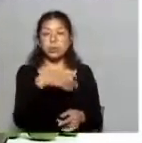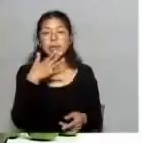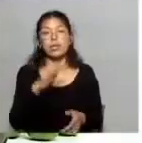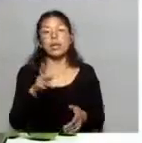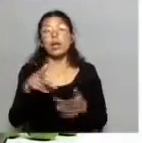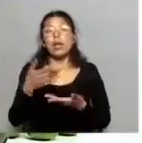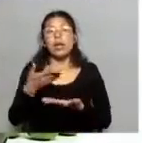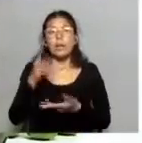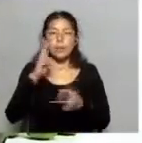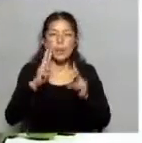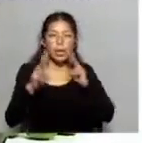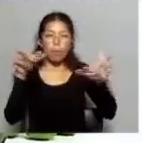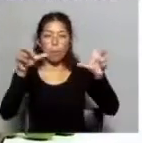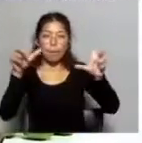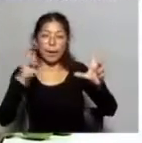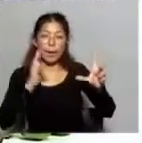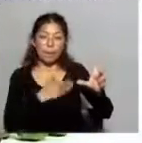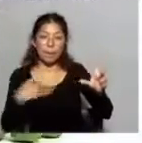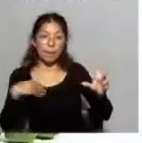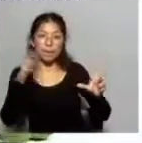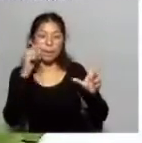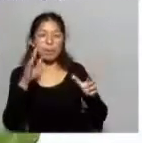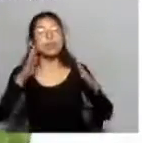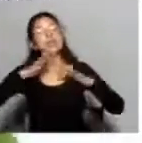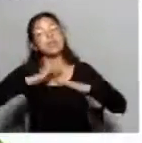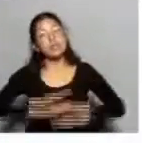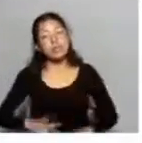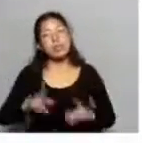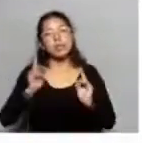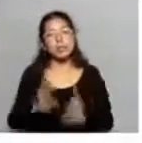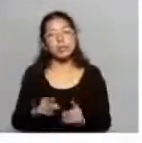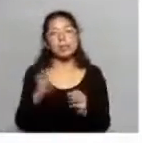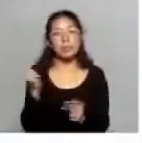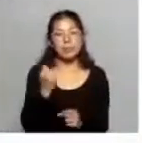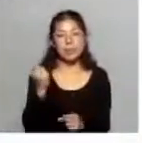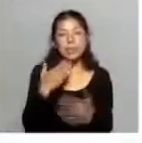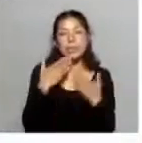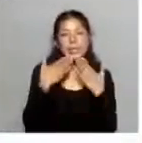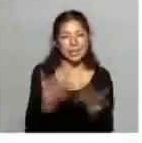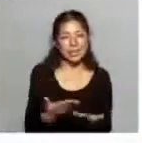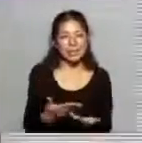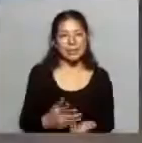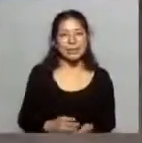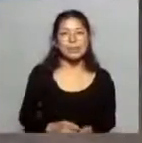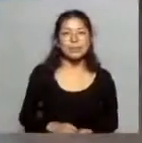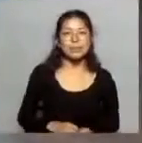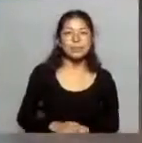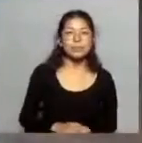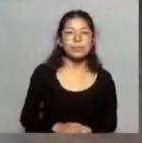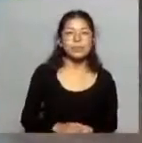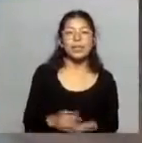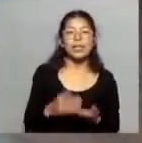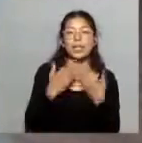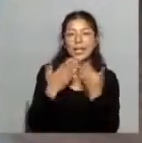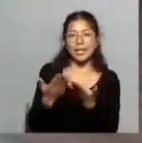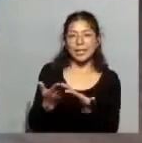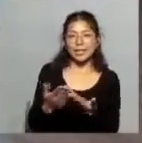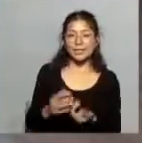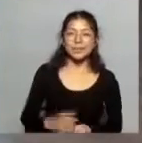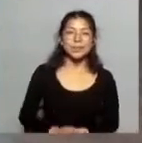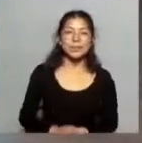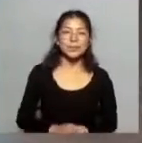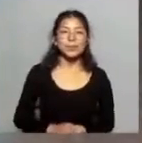eso lo que habló este diciendo lo del colectivo la seguridad Muchas gracias Jorge Hasta luego Marías